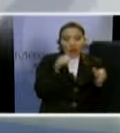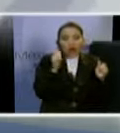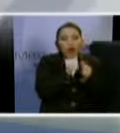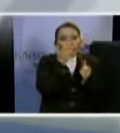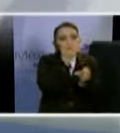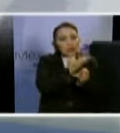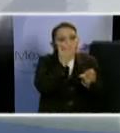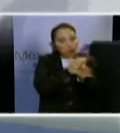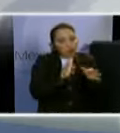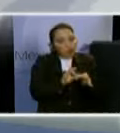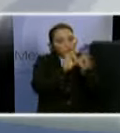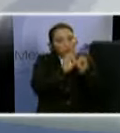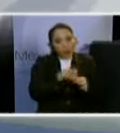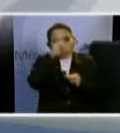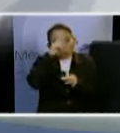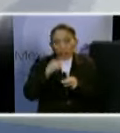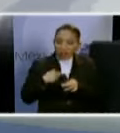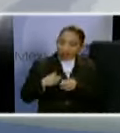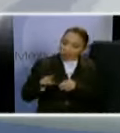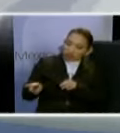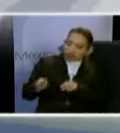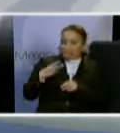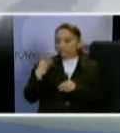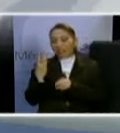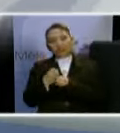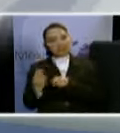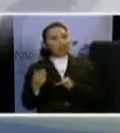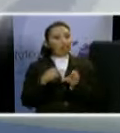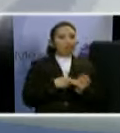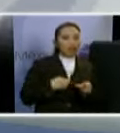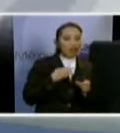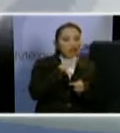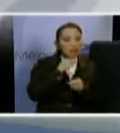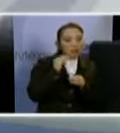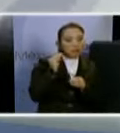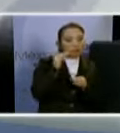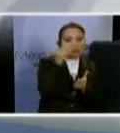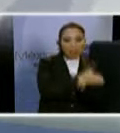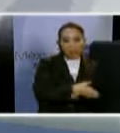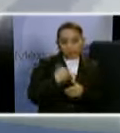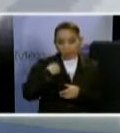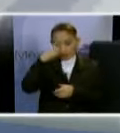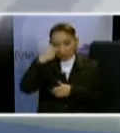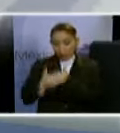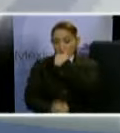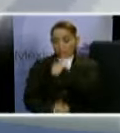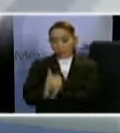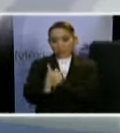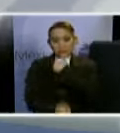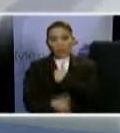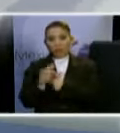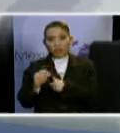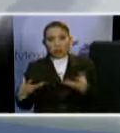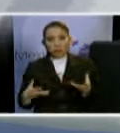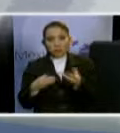con los Estados Unidos, en que México es solo el tercero en discordia. Consideran que somos competencia y no complemento. Para